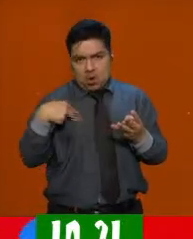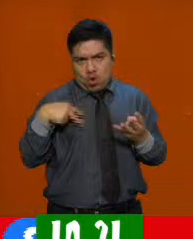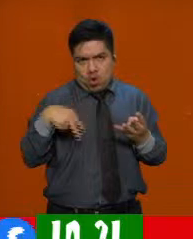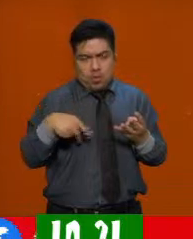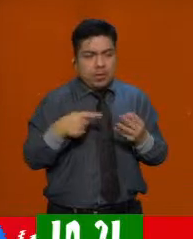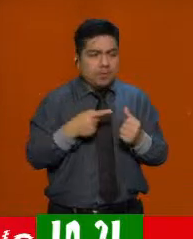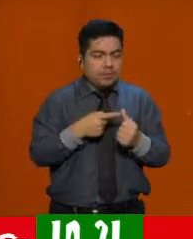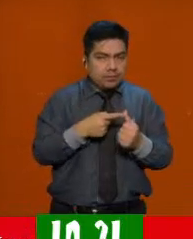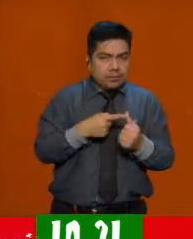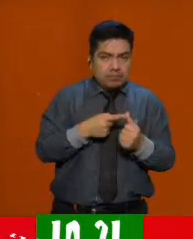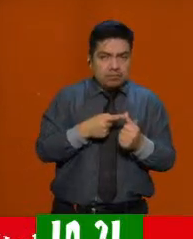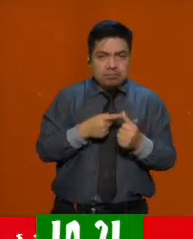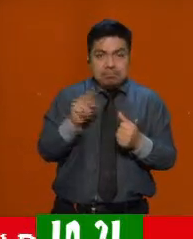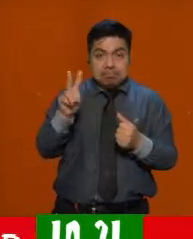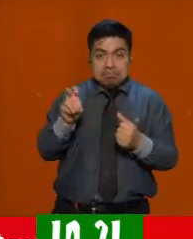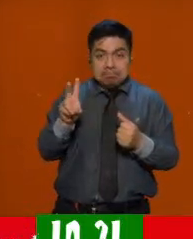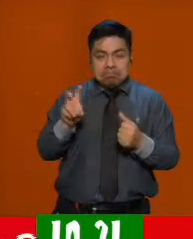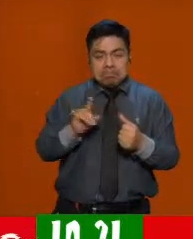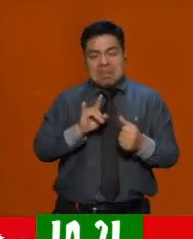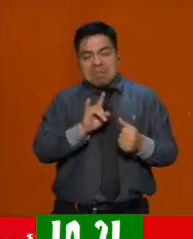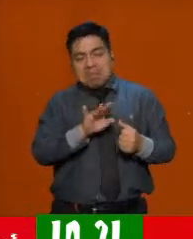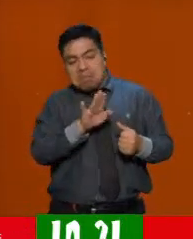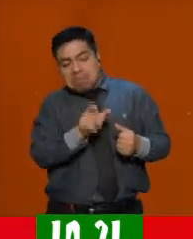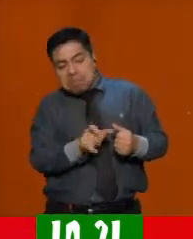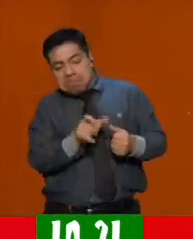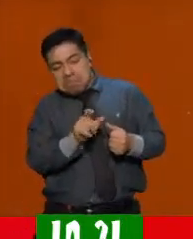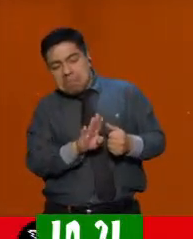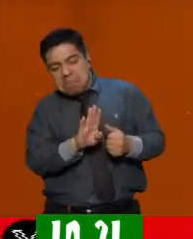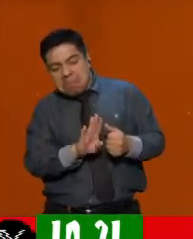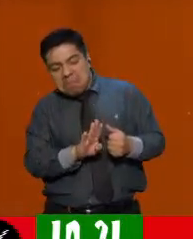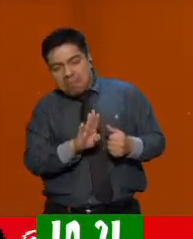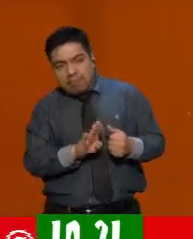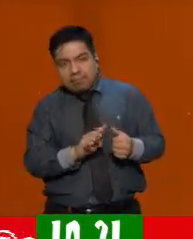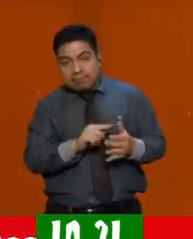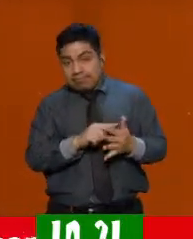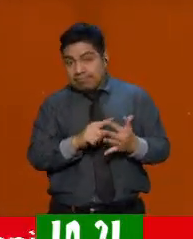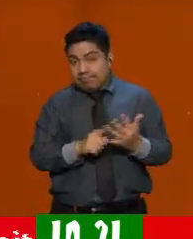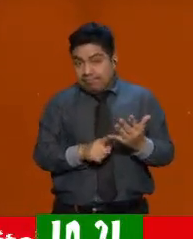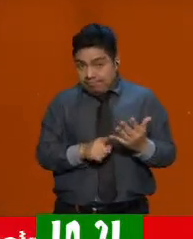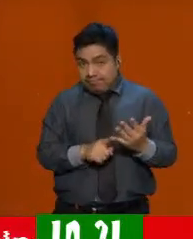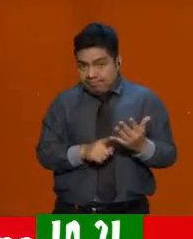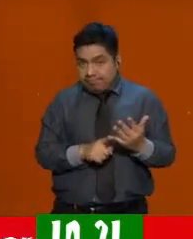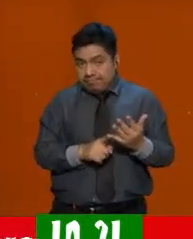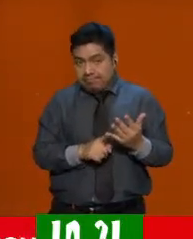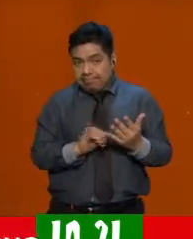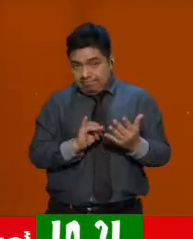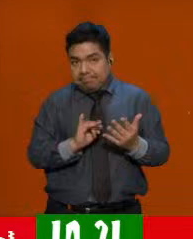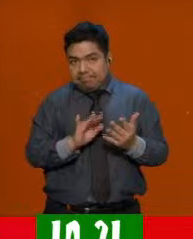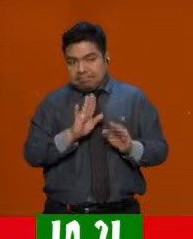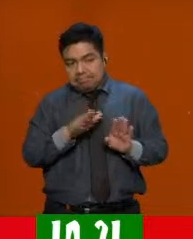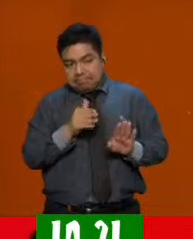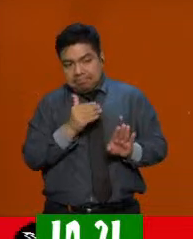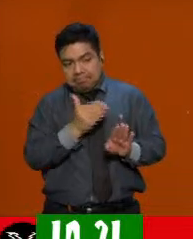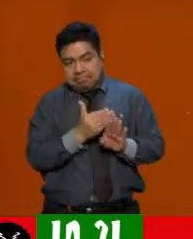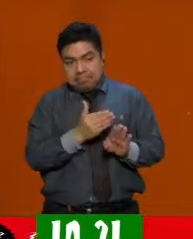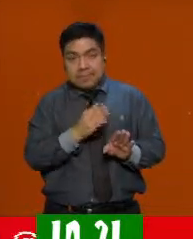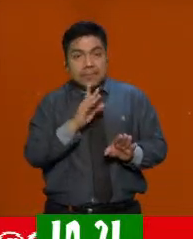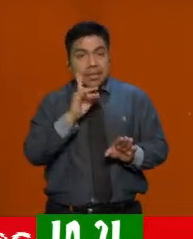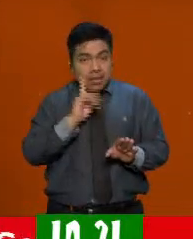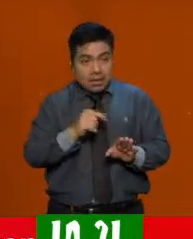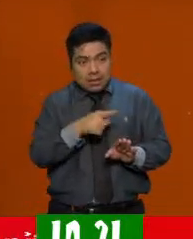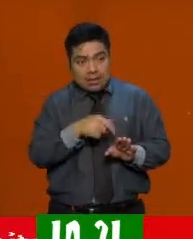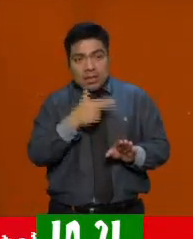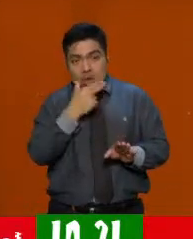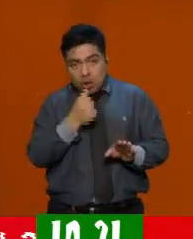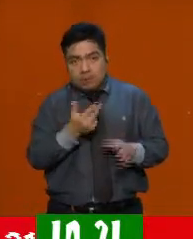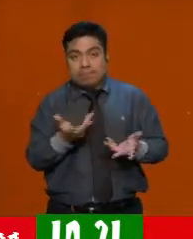Por lo que según ellos parece, ¿no? Así es, y tiene un efecto directo en no solamente estas personas candidatas, sino en